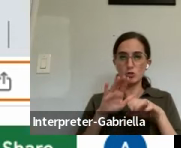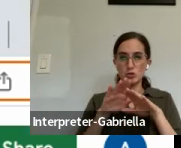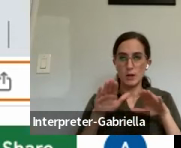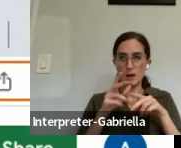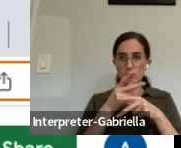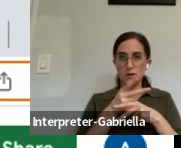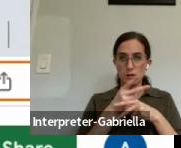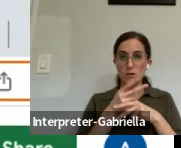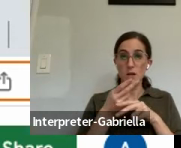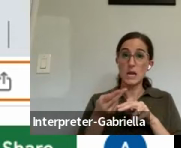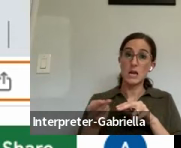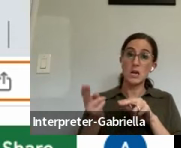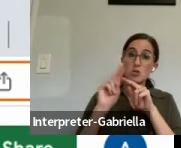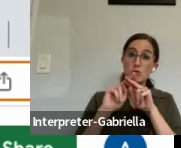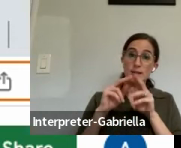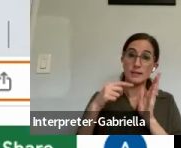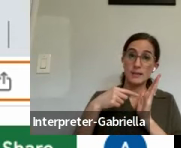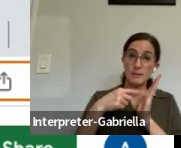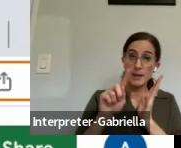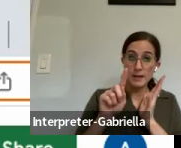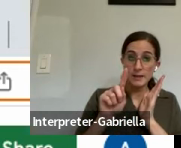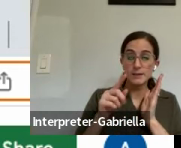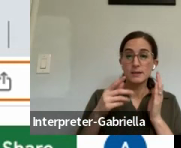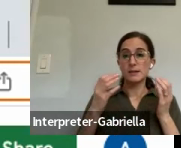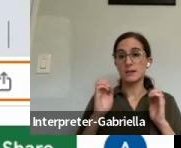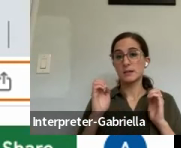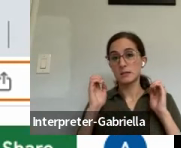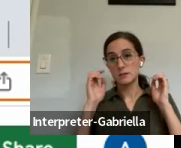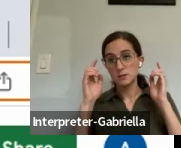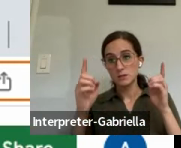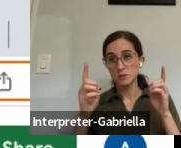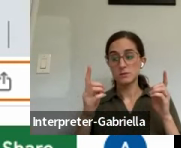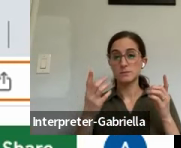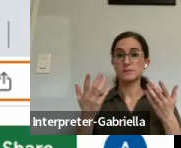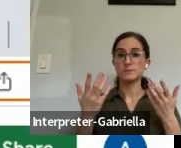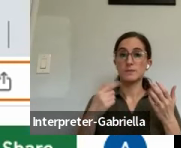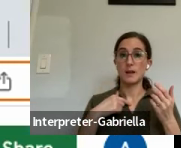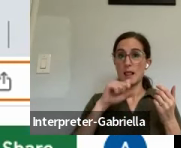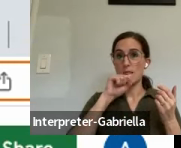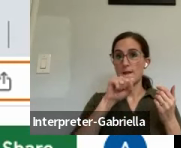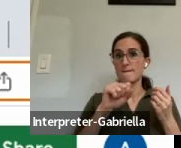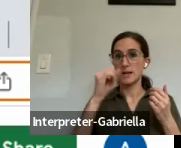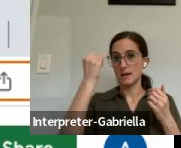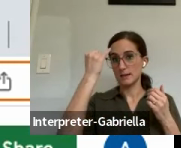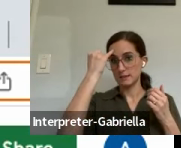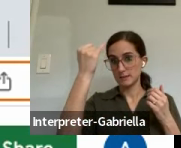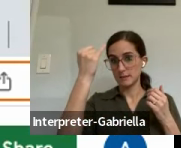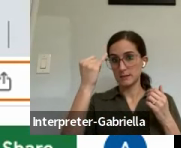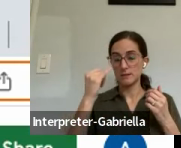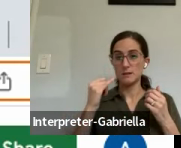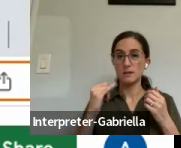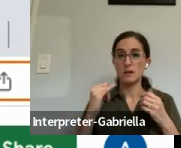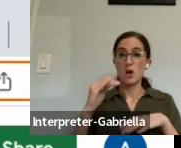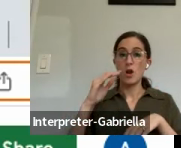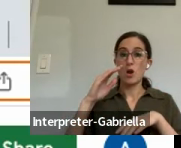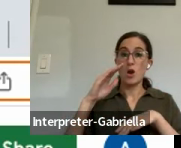increase pay, education. I love this idea of on-site